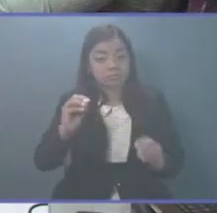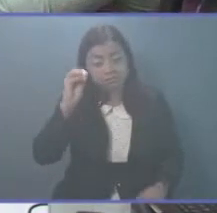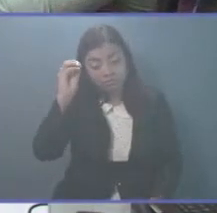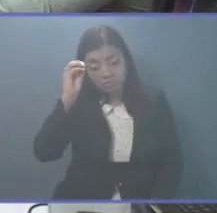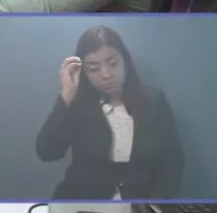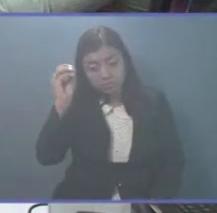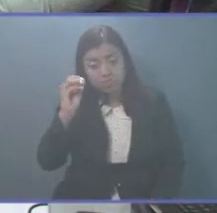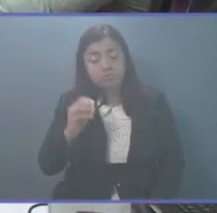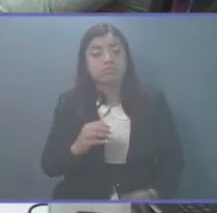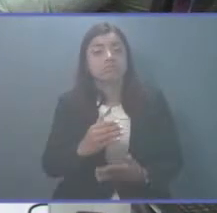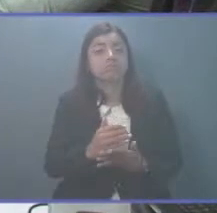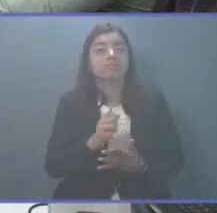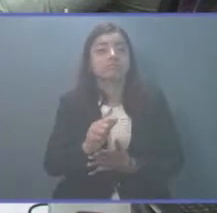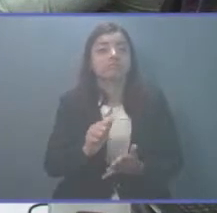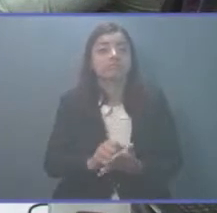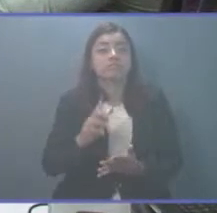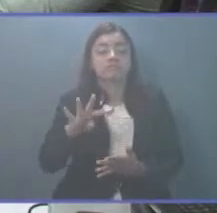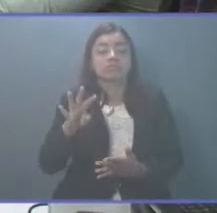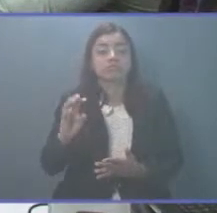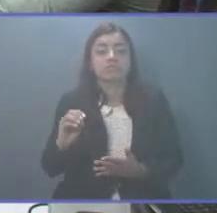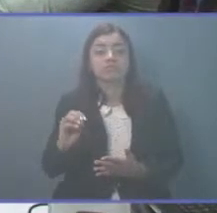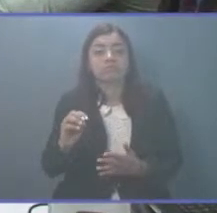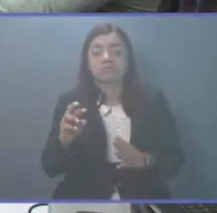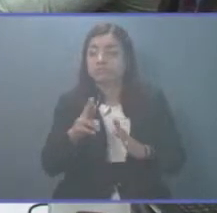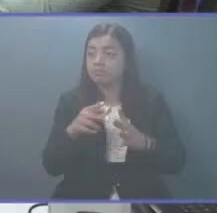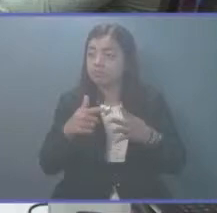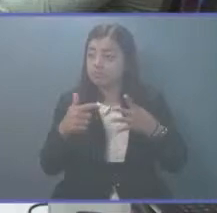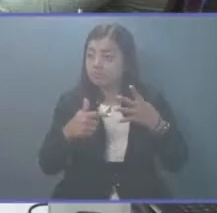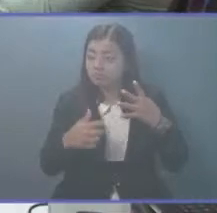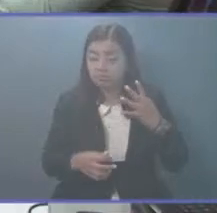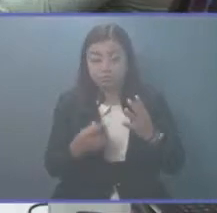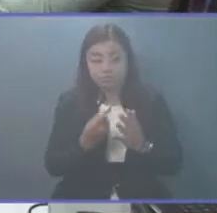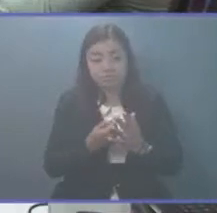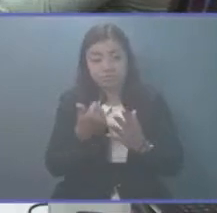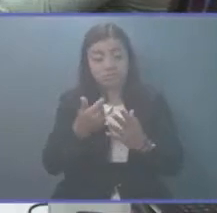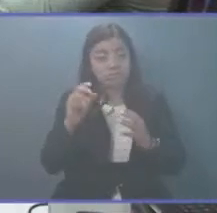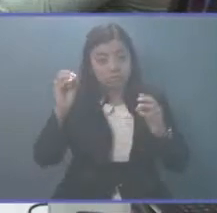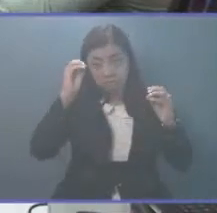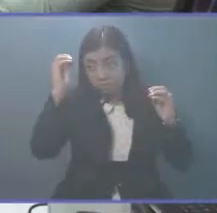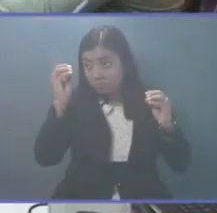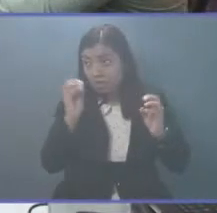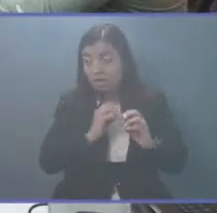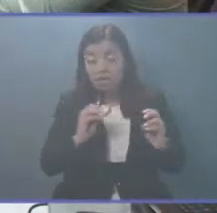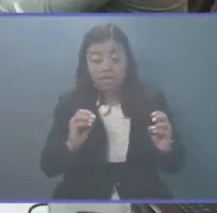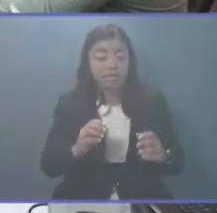observaciones. Artículo 40, derogatoria. No hay observaciones.